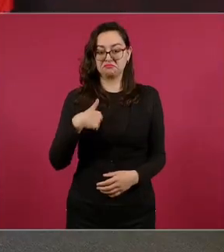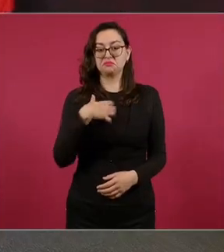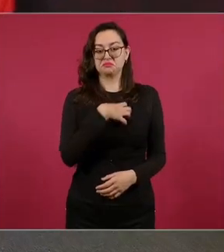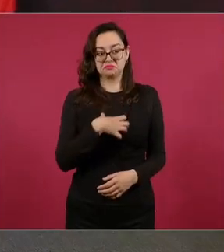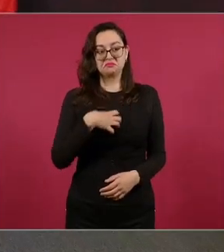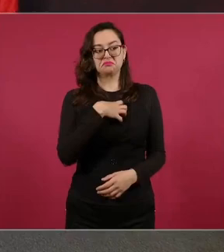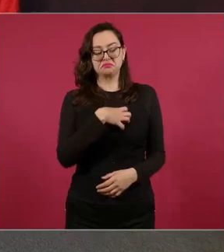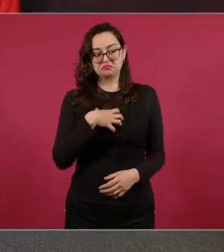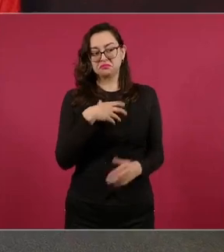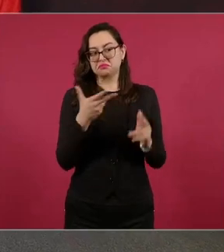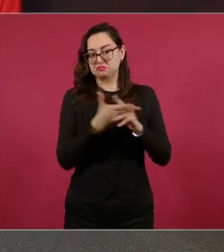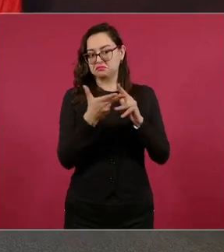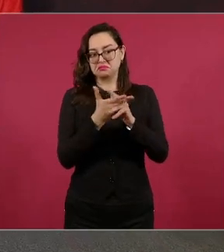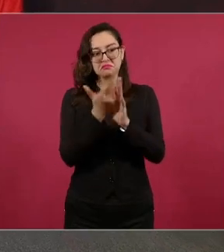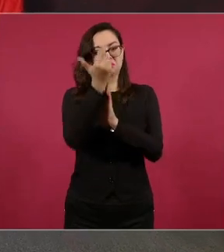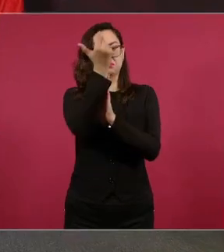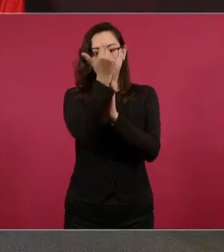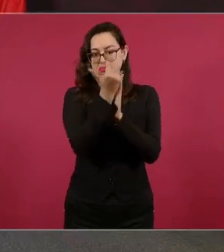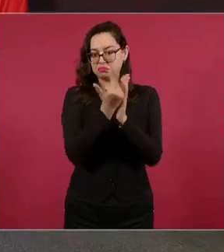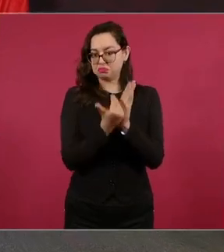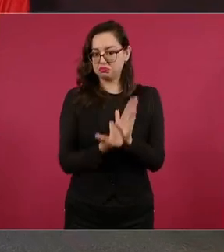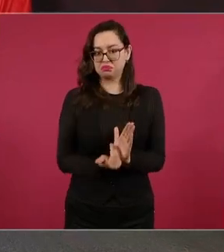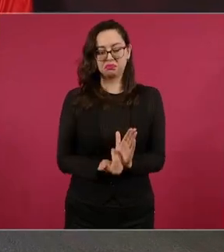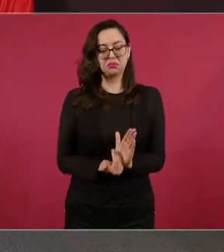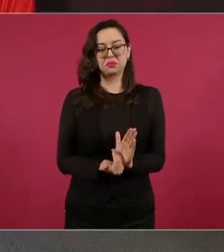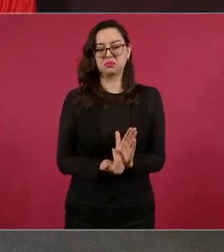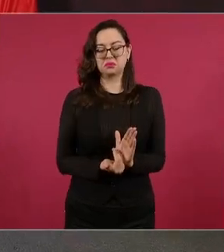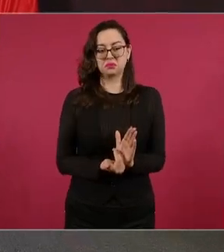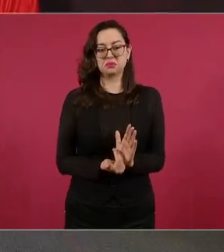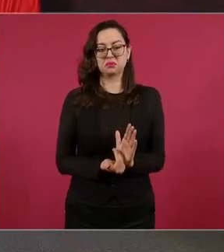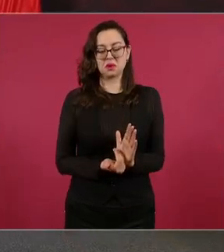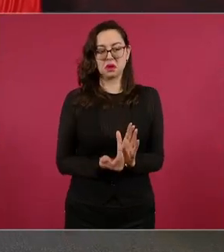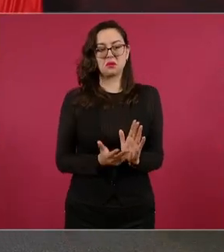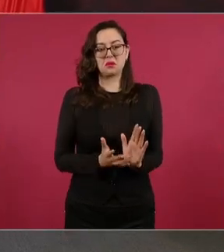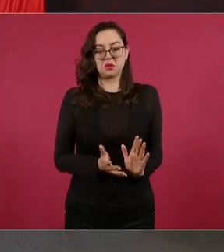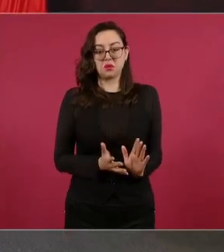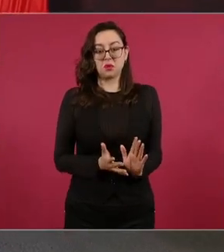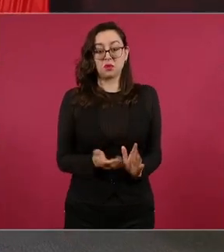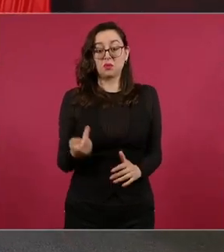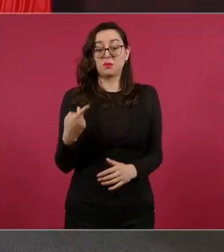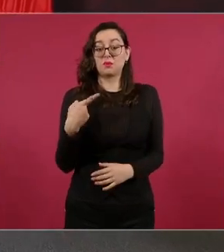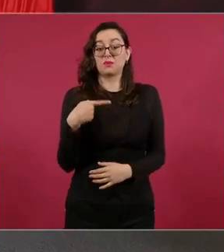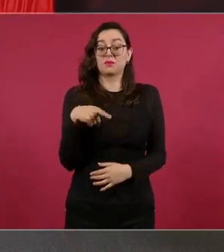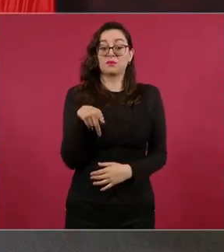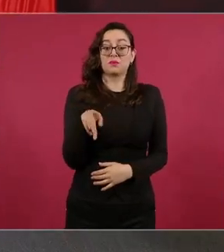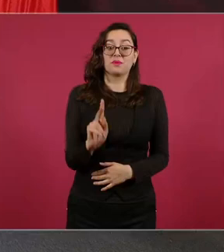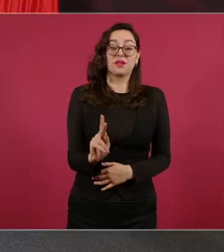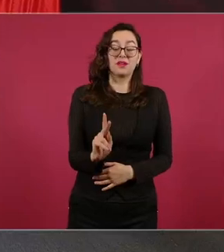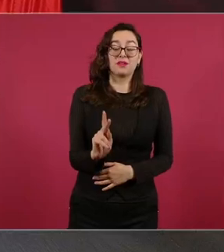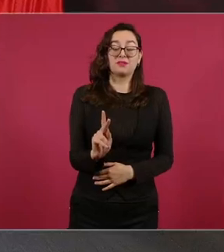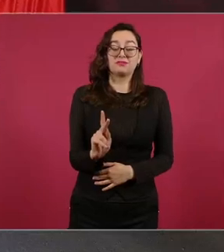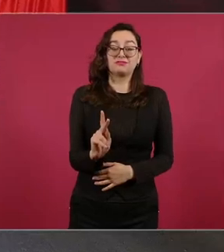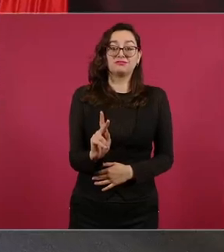por eso sin embargo si leen los periódicos